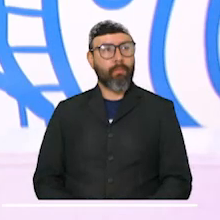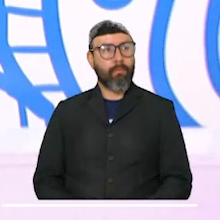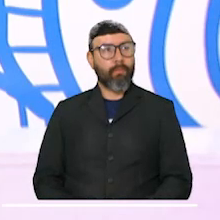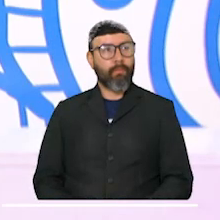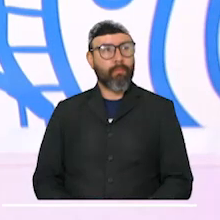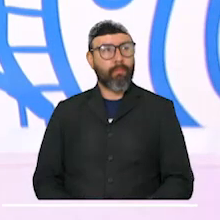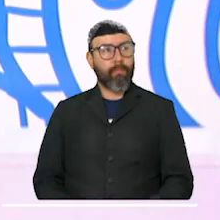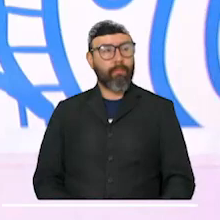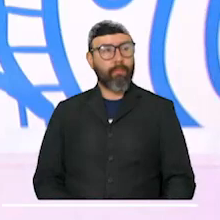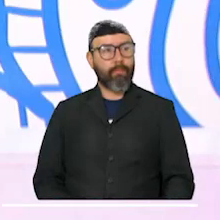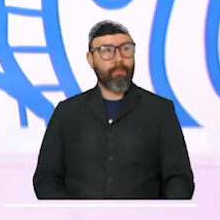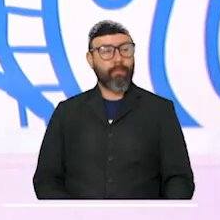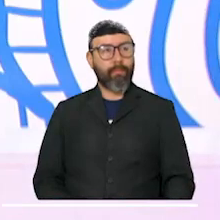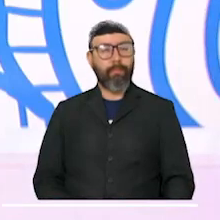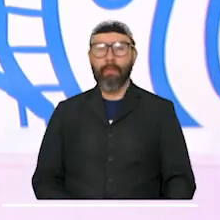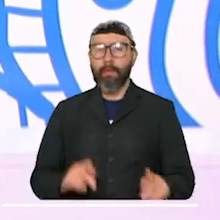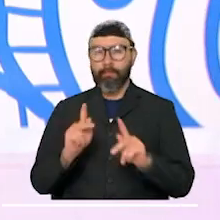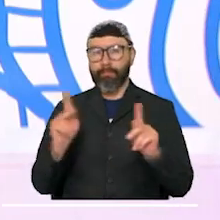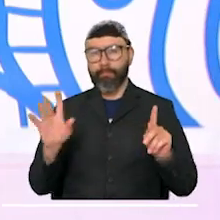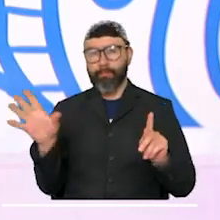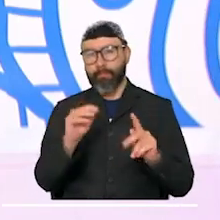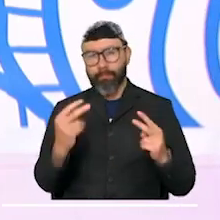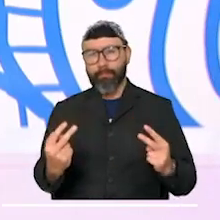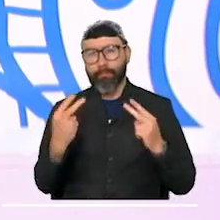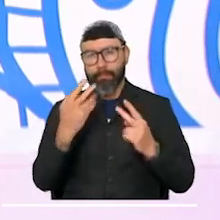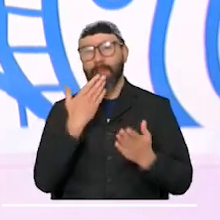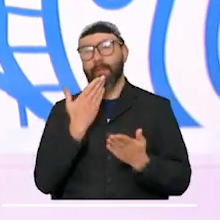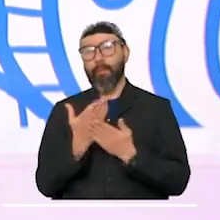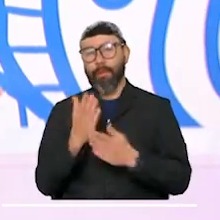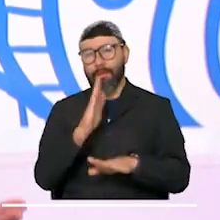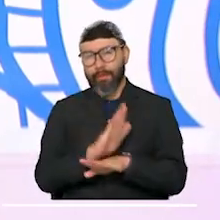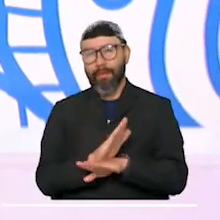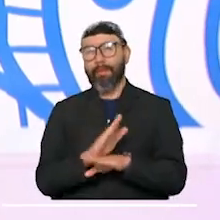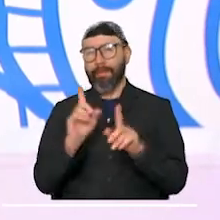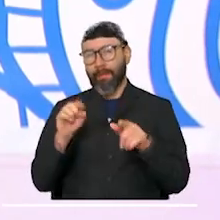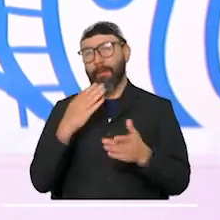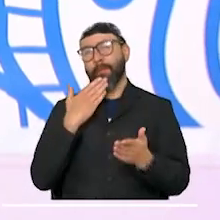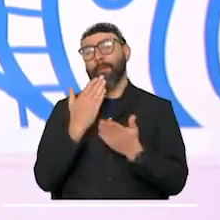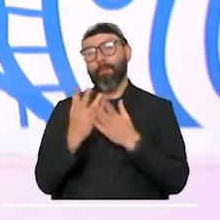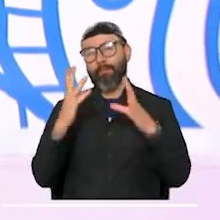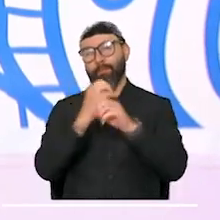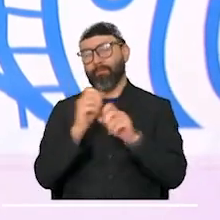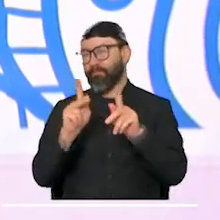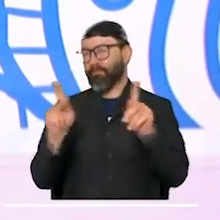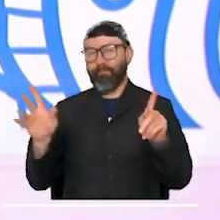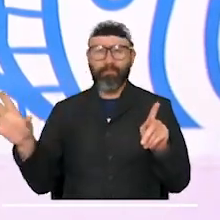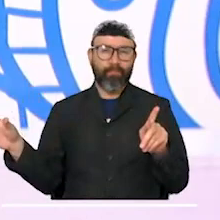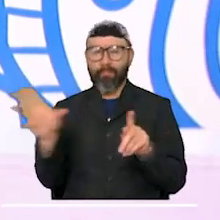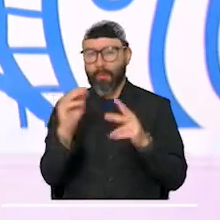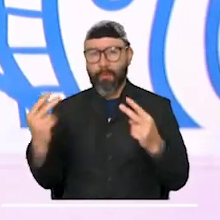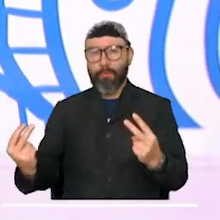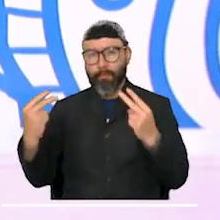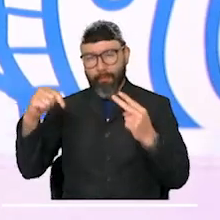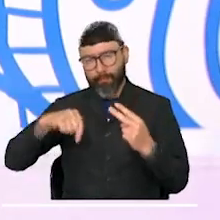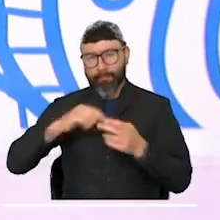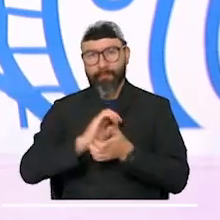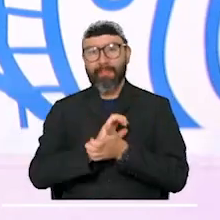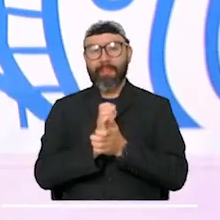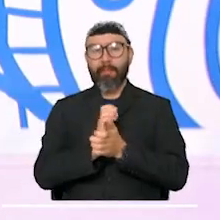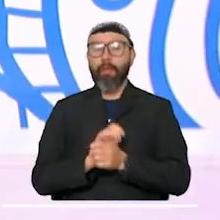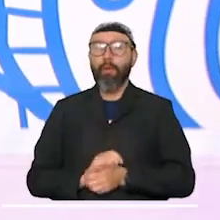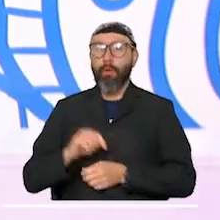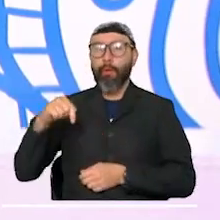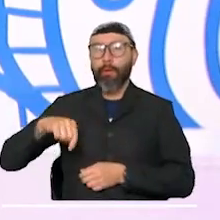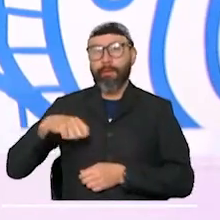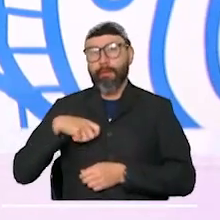buenas tardes y buenas noches a todas las televidentes y los televidentes de telefe estamos aquí con un